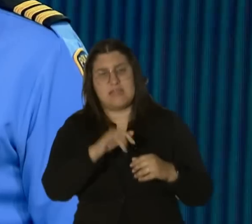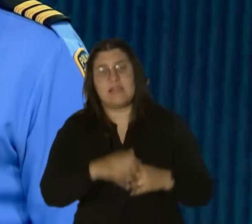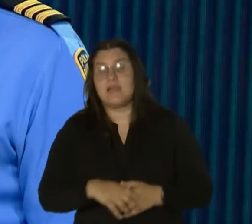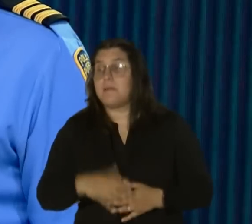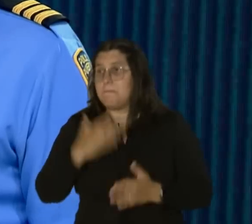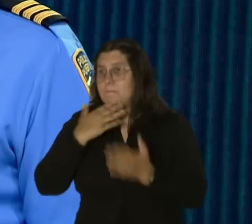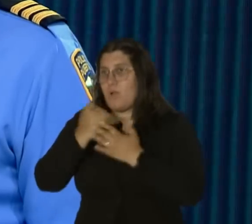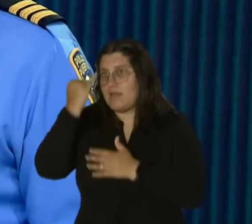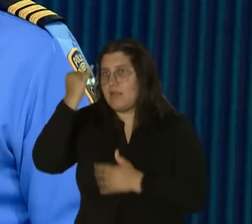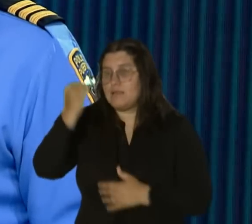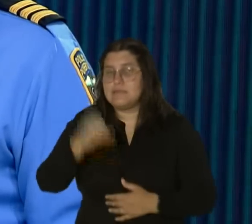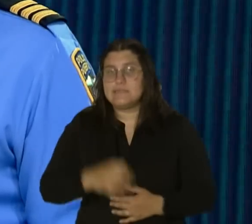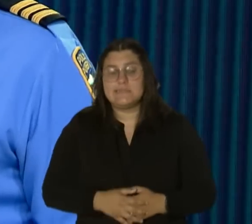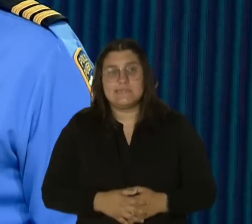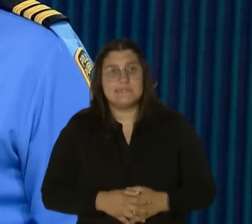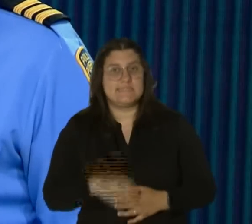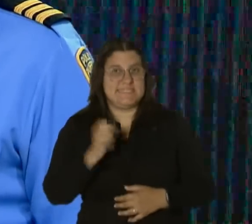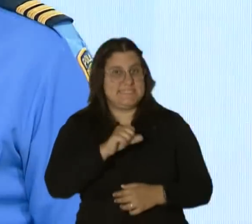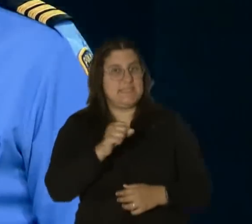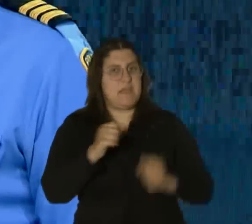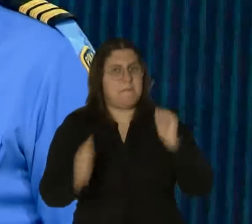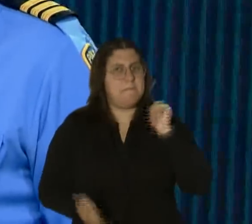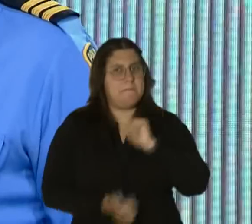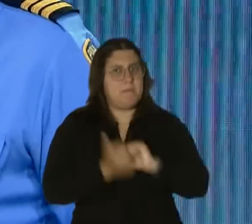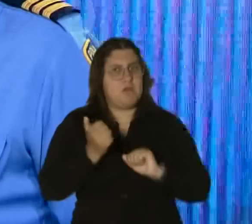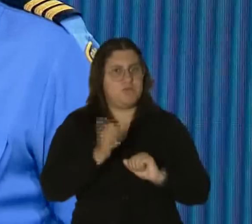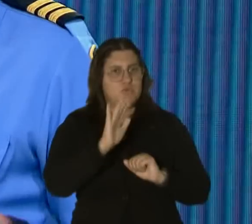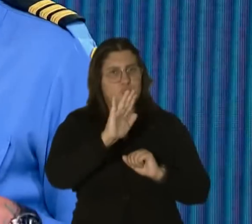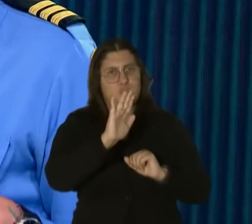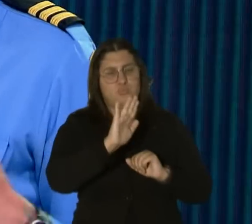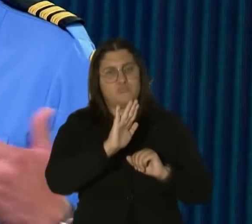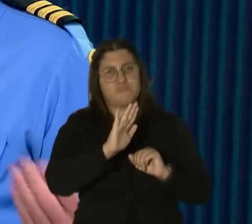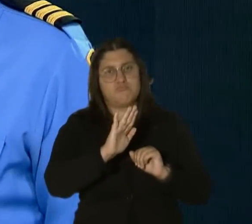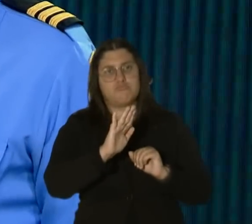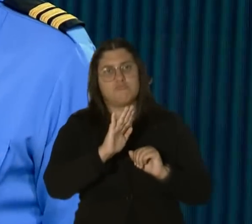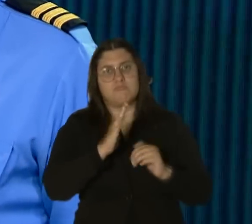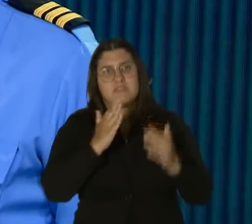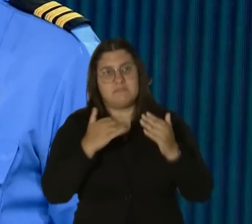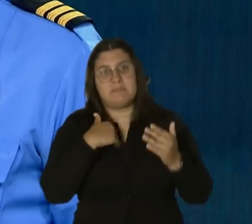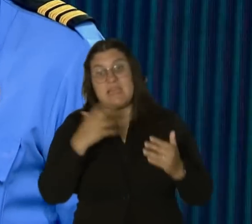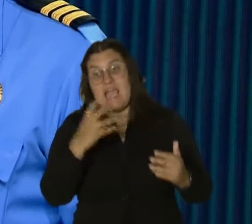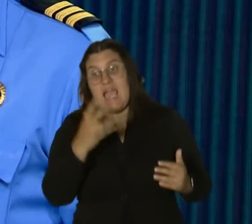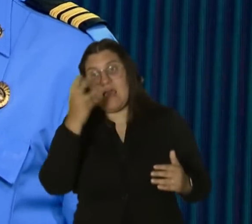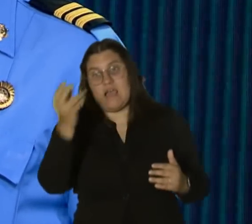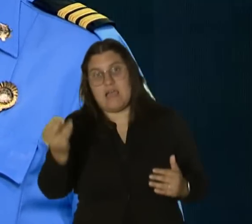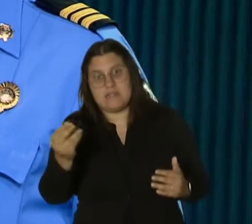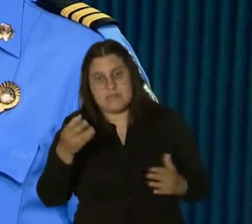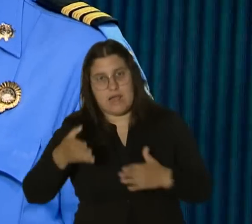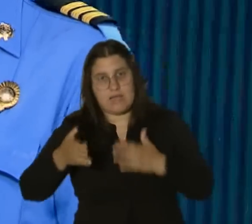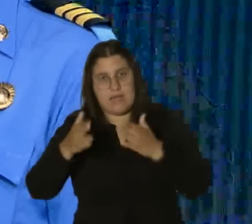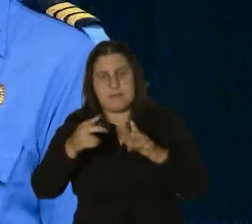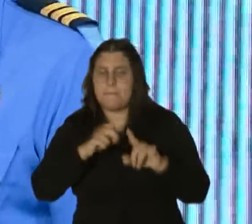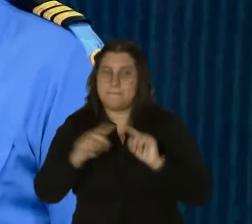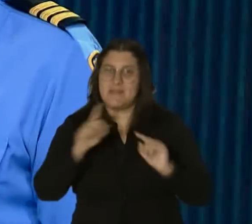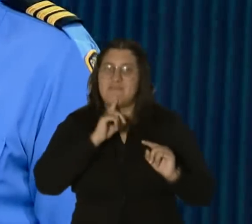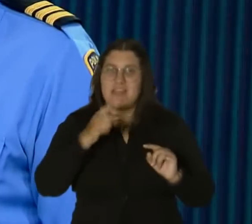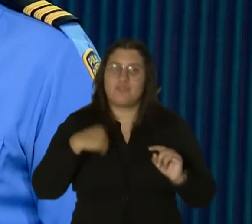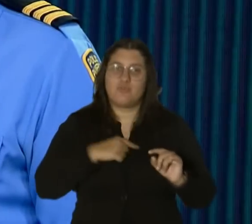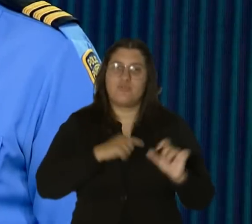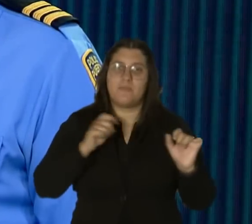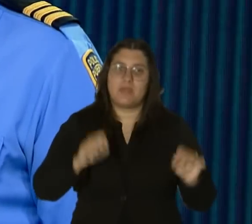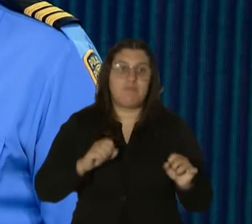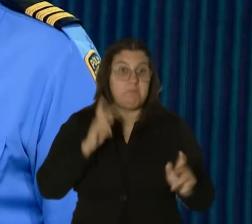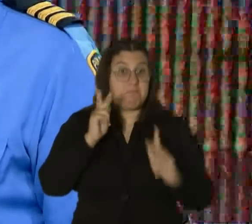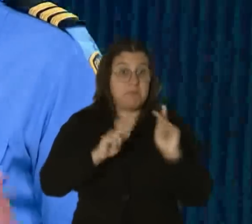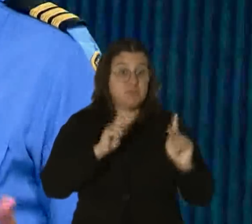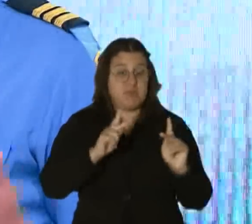pregunta. No necesariamente la mayoría, por su condición, terminan en las calles, pero podemos trabajar casos de